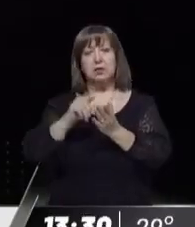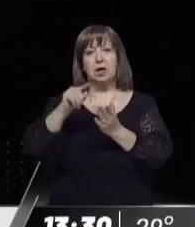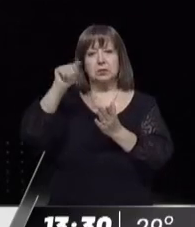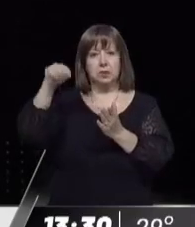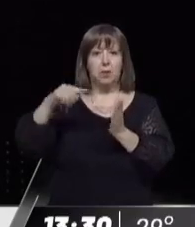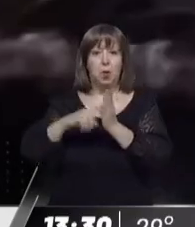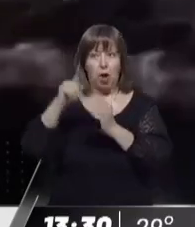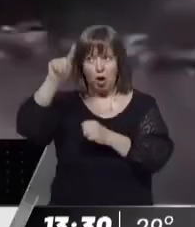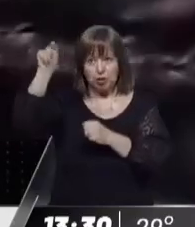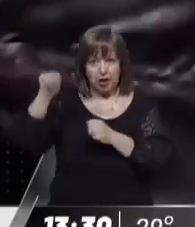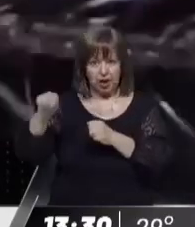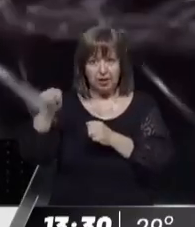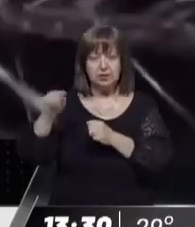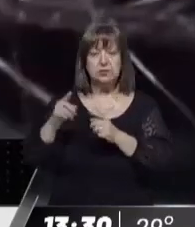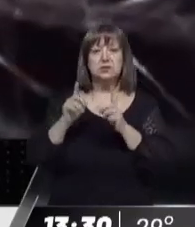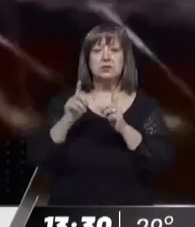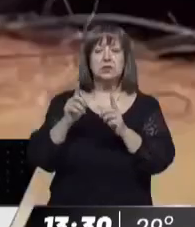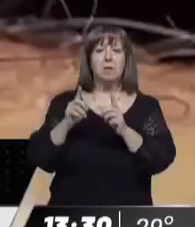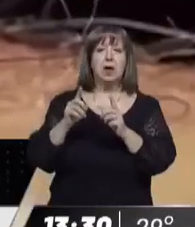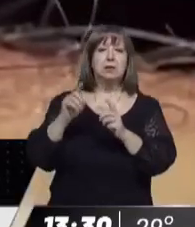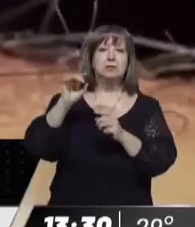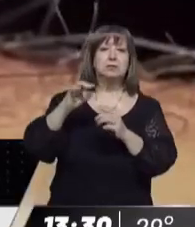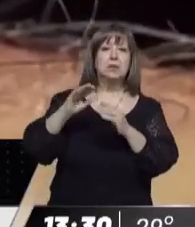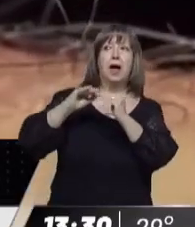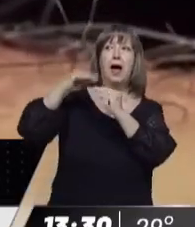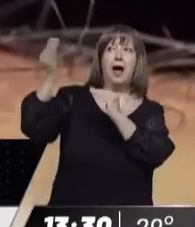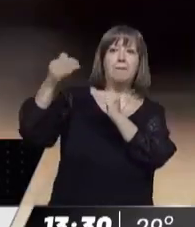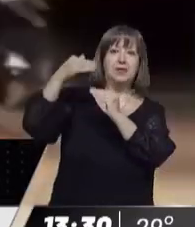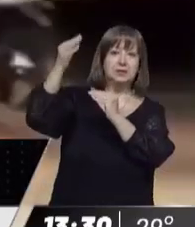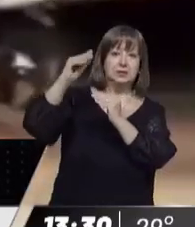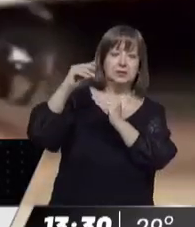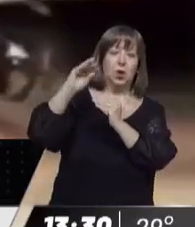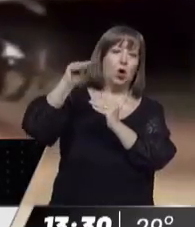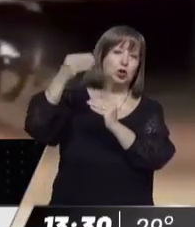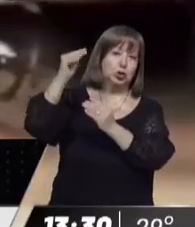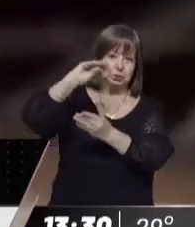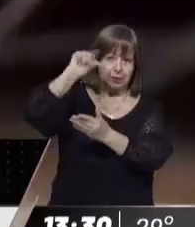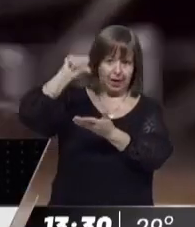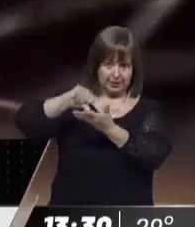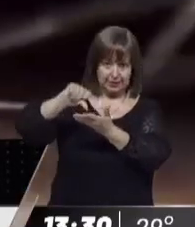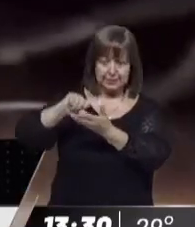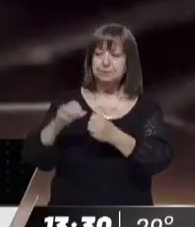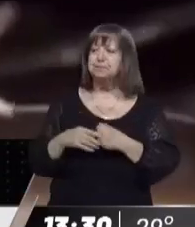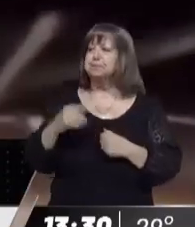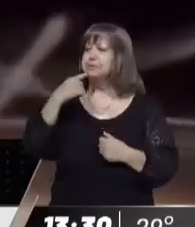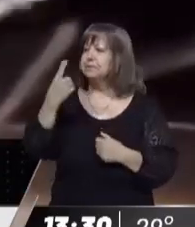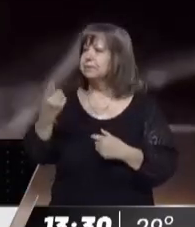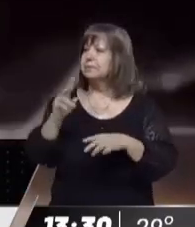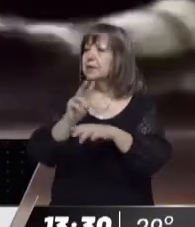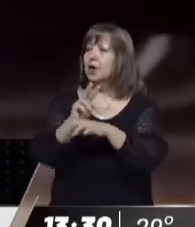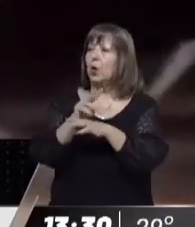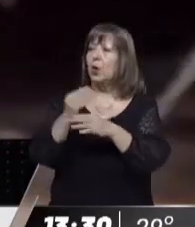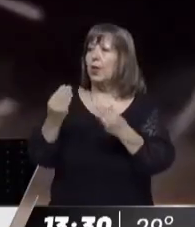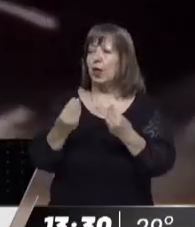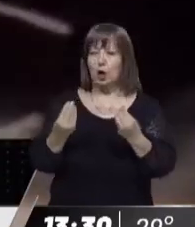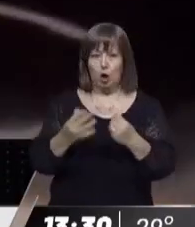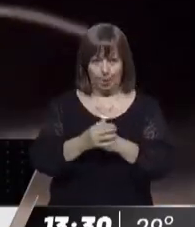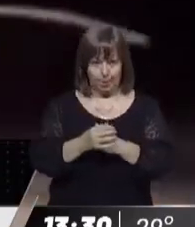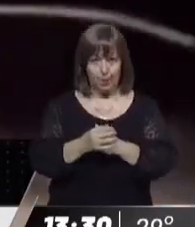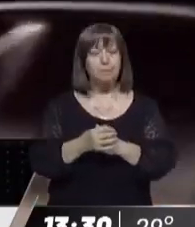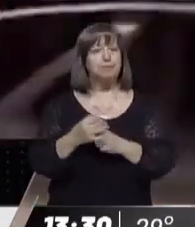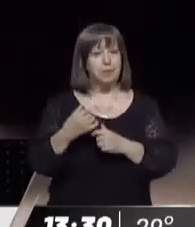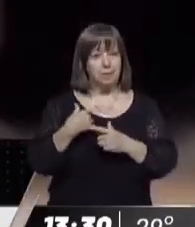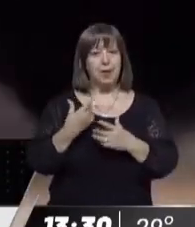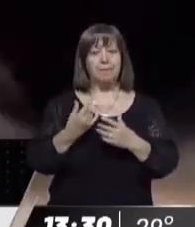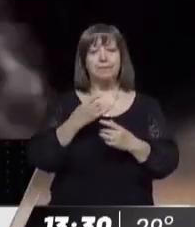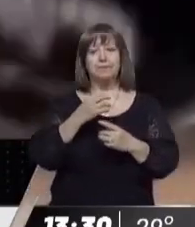noroeste, y algunos de países limítrofes. ¿Y los cuidados que hay que tener en cuanto al dengue? Bueno, en